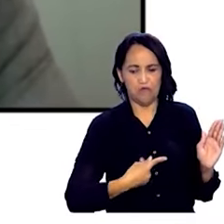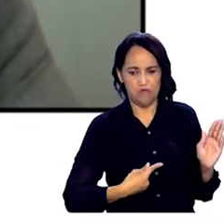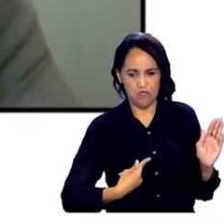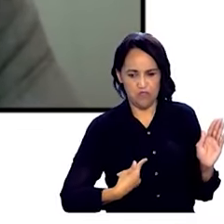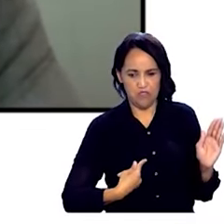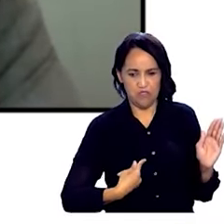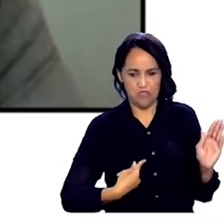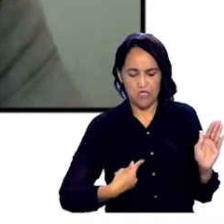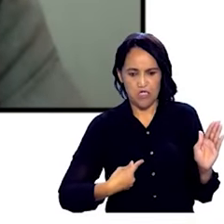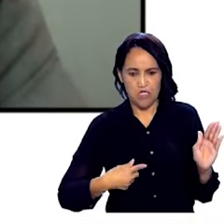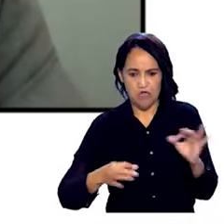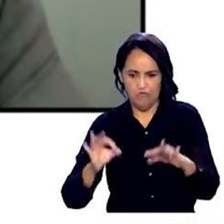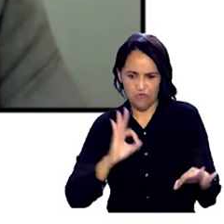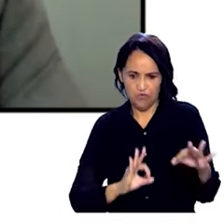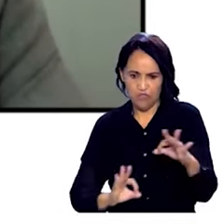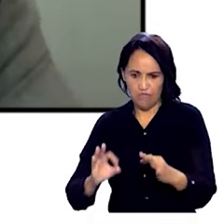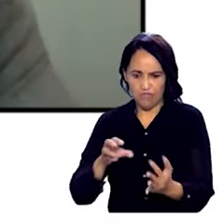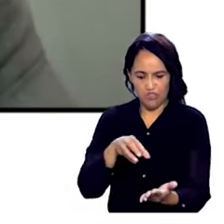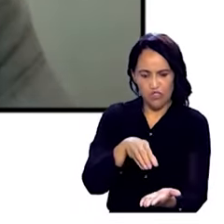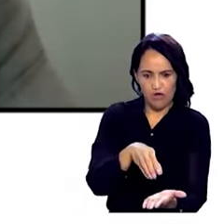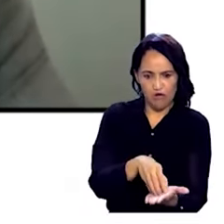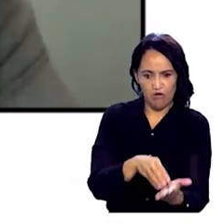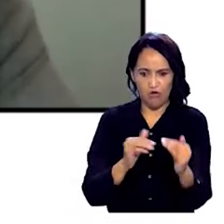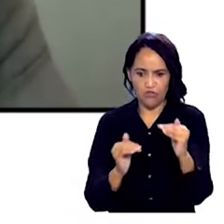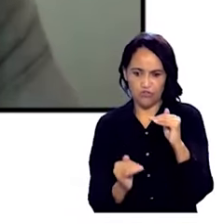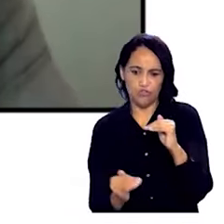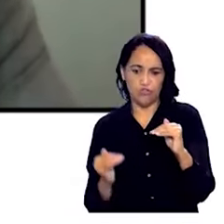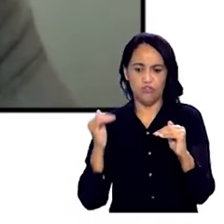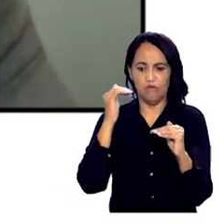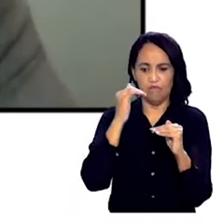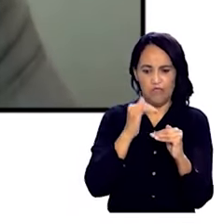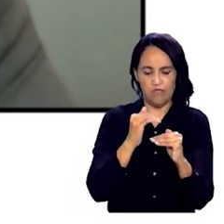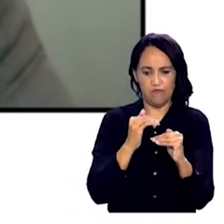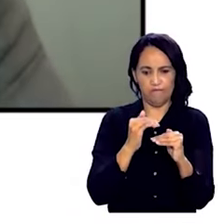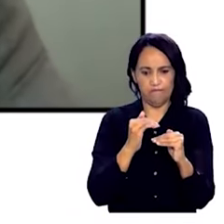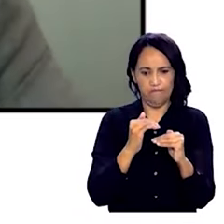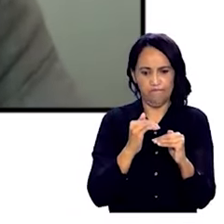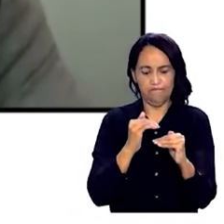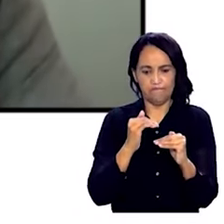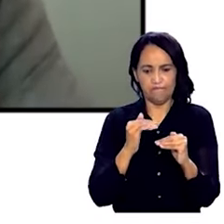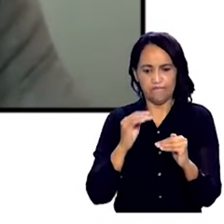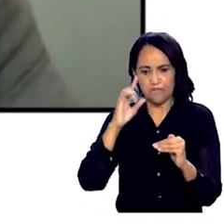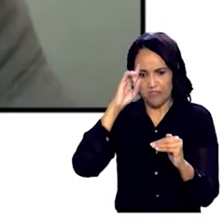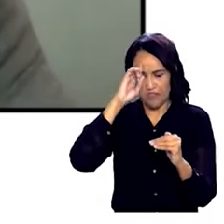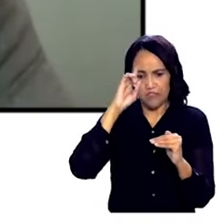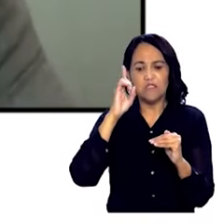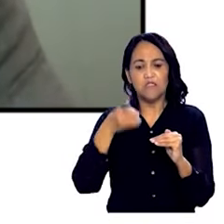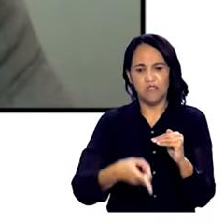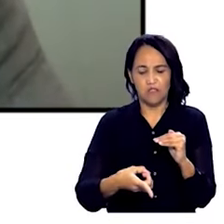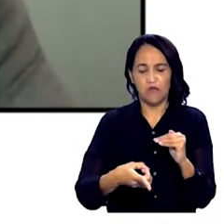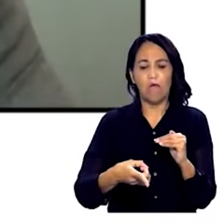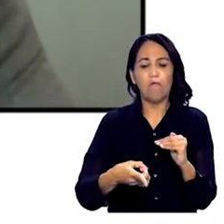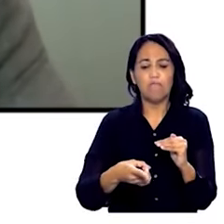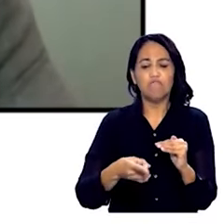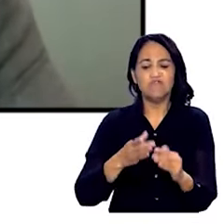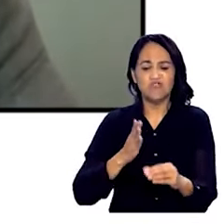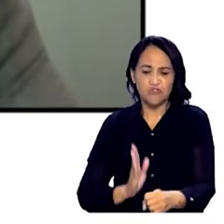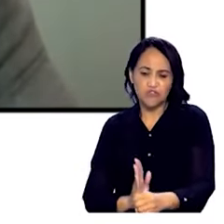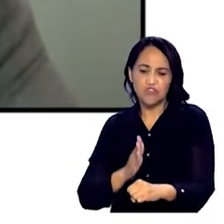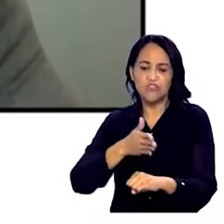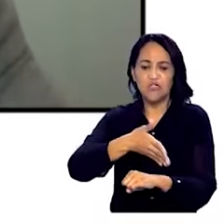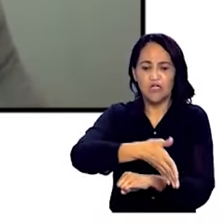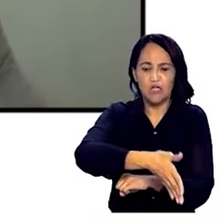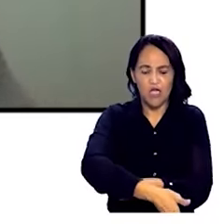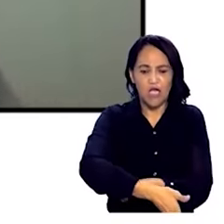una deriva directa de la constitución norteamericana y la organización original de la